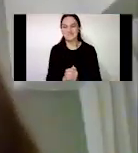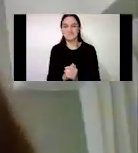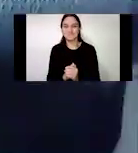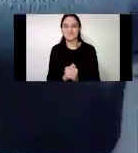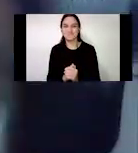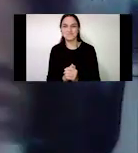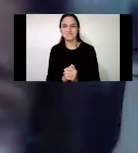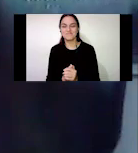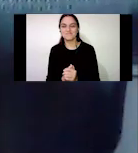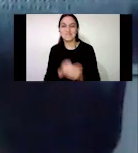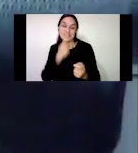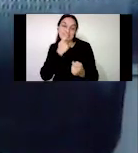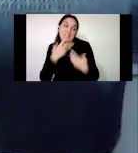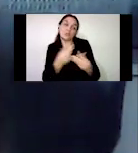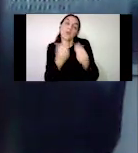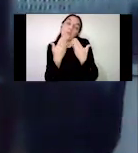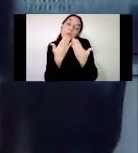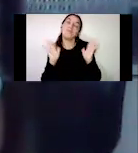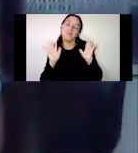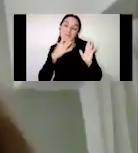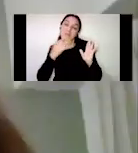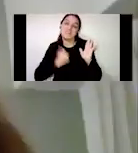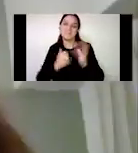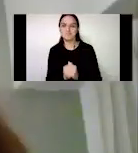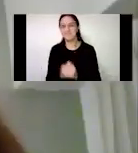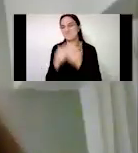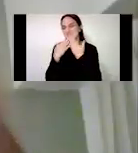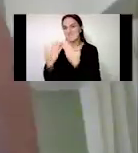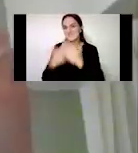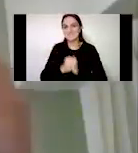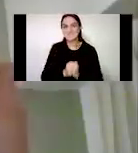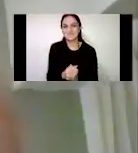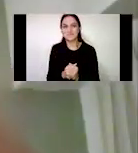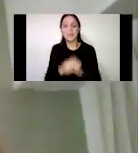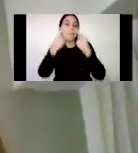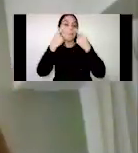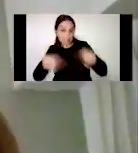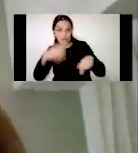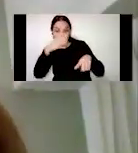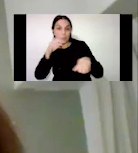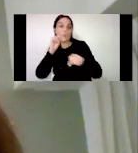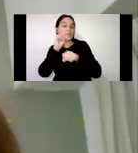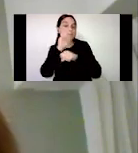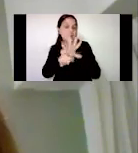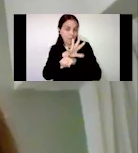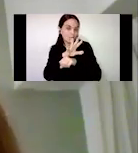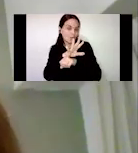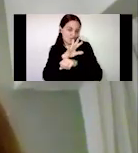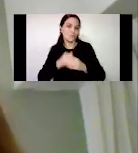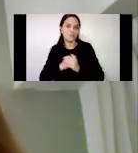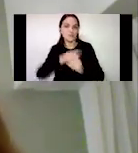puedo ayudar, bien. Muchísimas gracias. Si hay Lo que no material, hay- vamos a mandarlo rápido, a la buenísimo. brevedad, para que